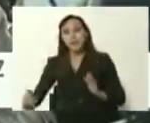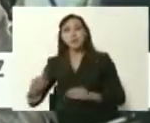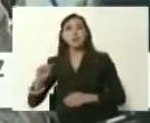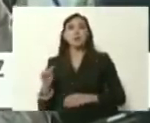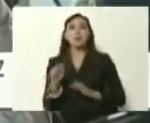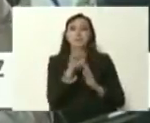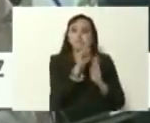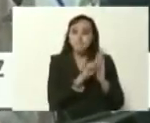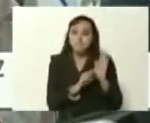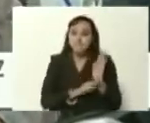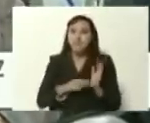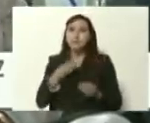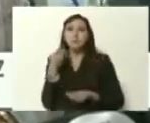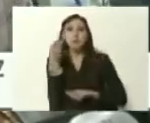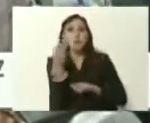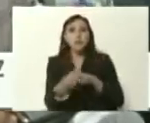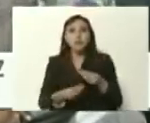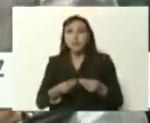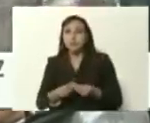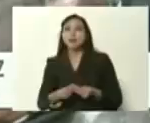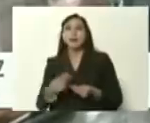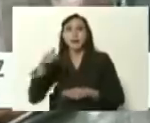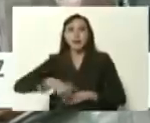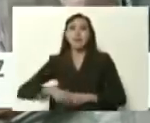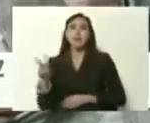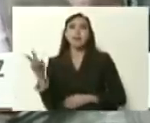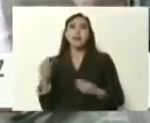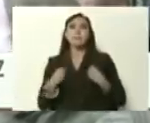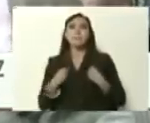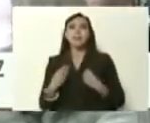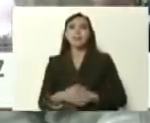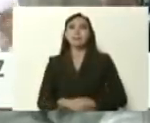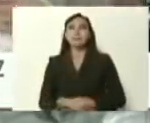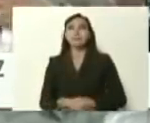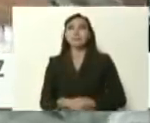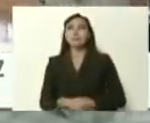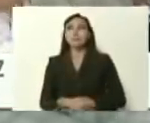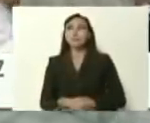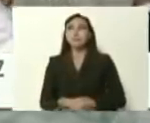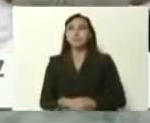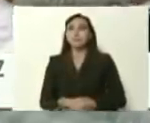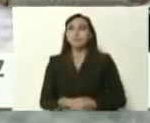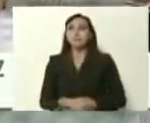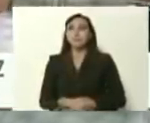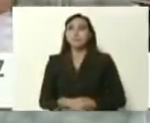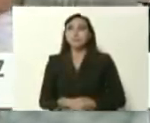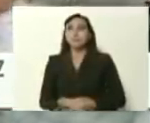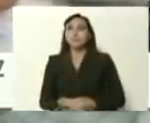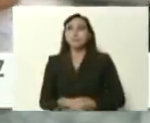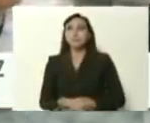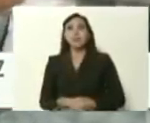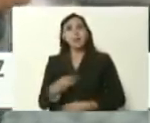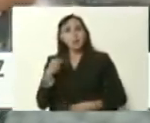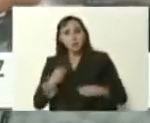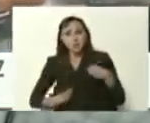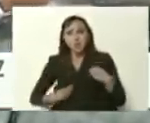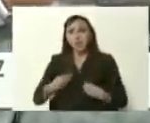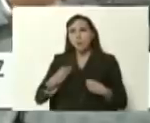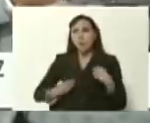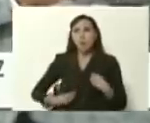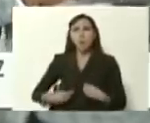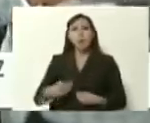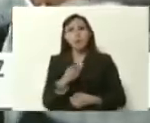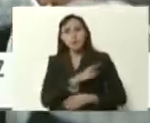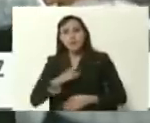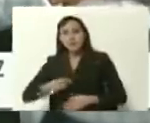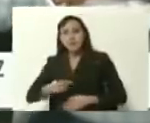principios inalienables de la vida. Asimismo, y con suma preocupación, también deseamos